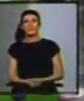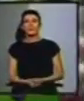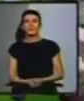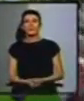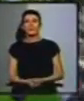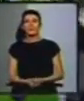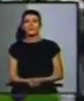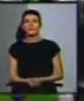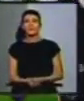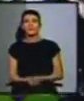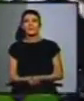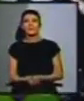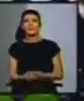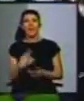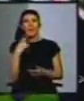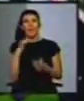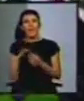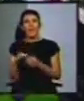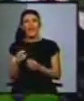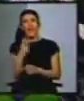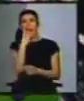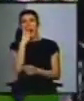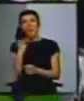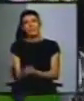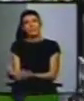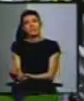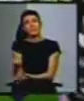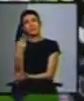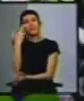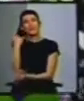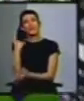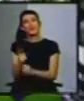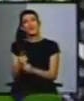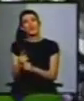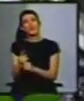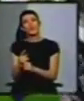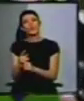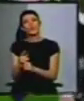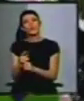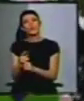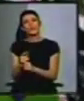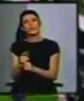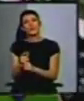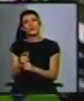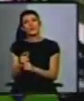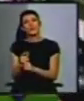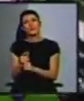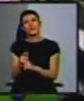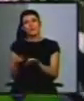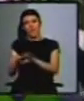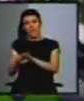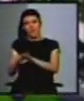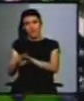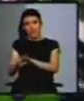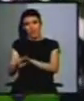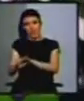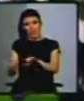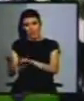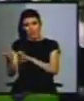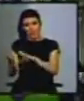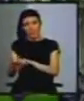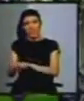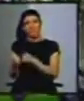Se trataba de una liberación de gas por rotura, por un mal manejo de una